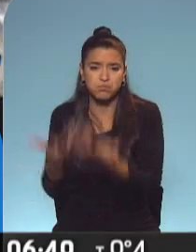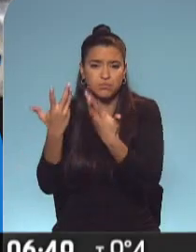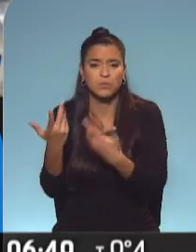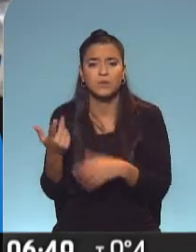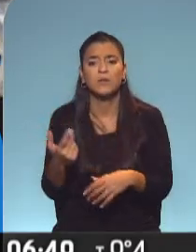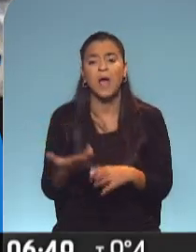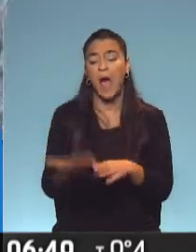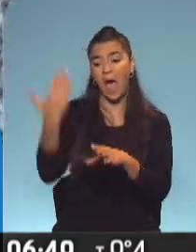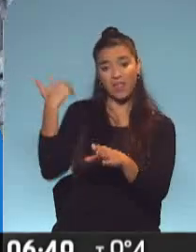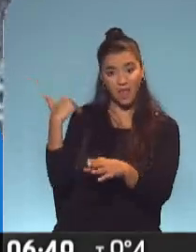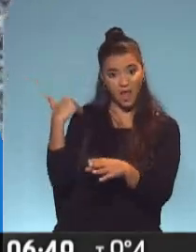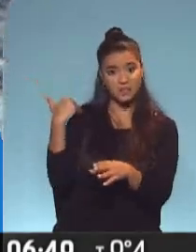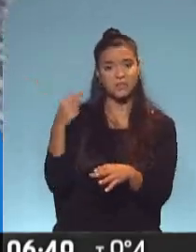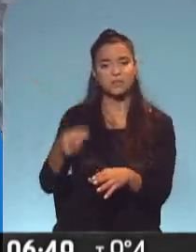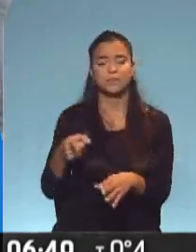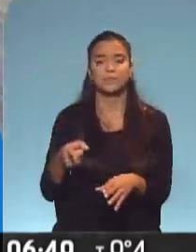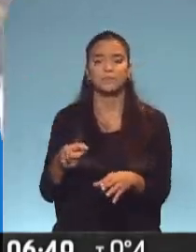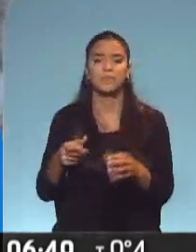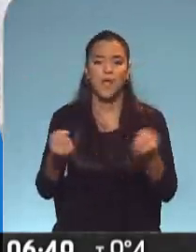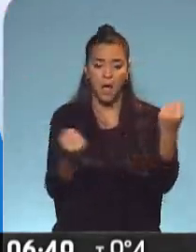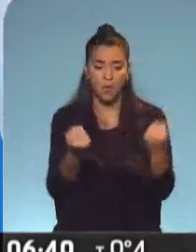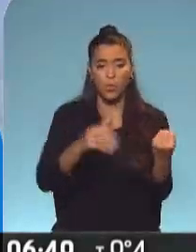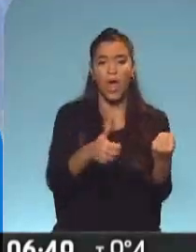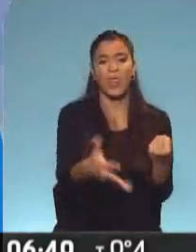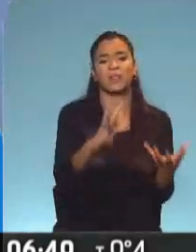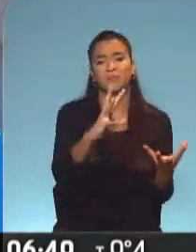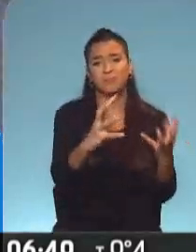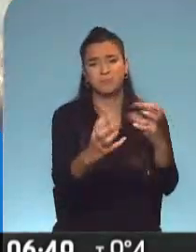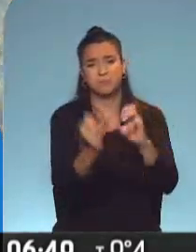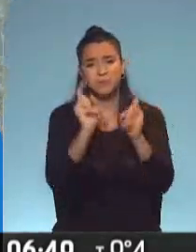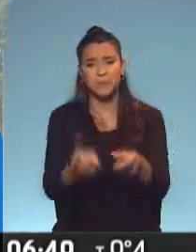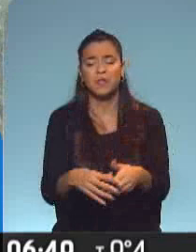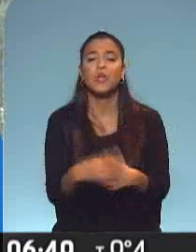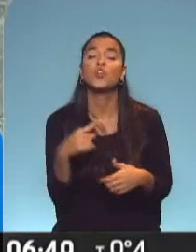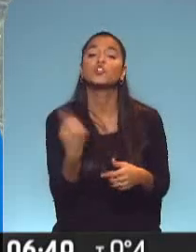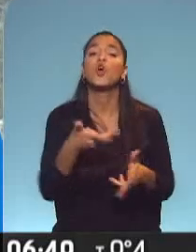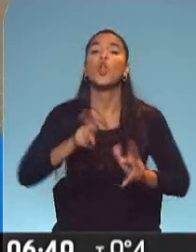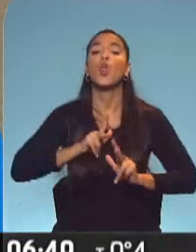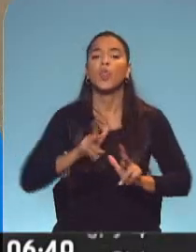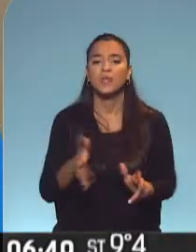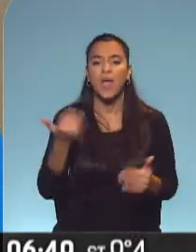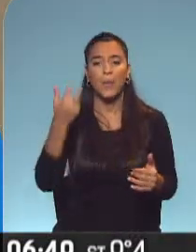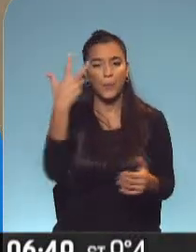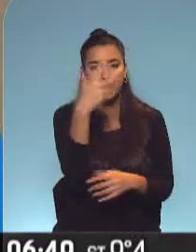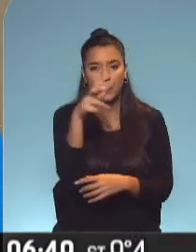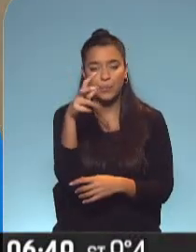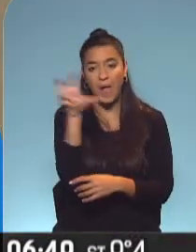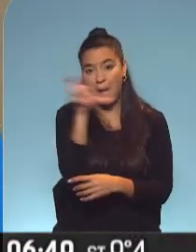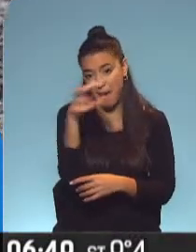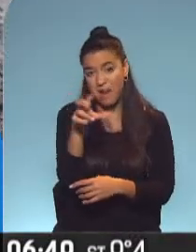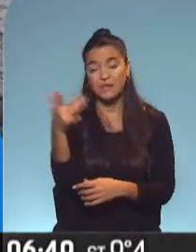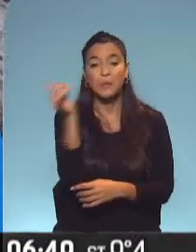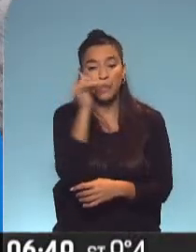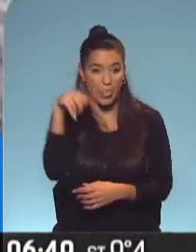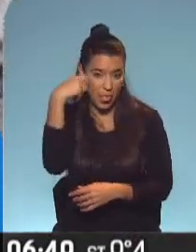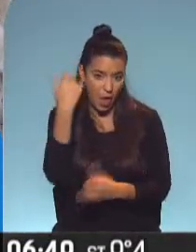el que está atrás, que tiene toda la parte de adelante destruida también. No, nos dicen que hay videos, porque hemos cámaras